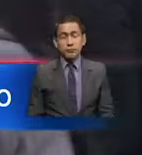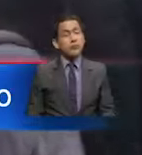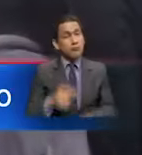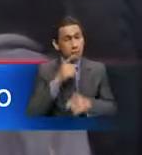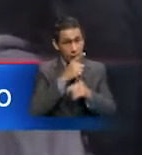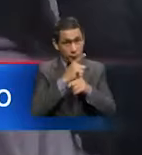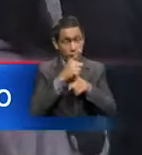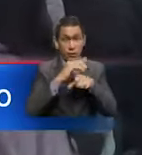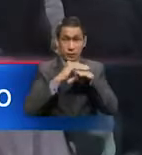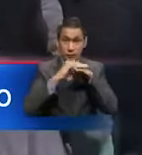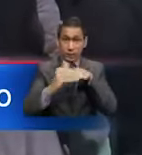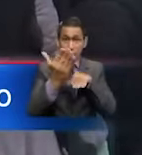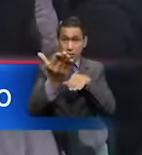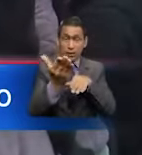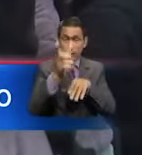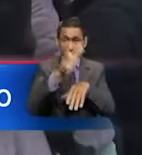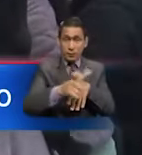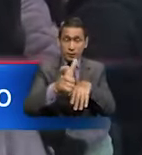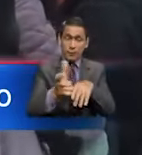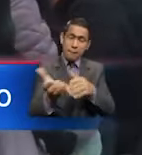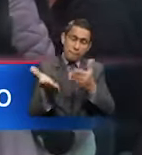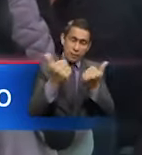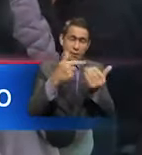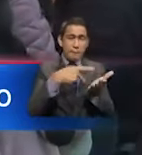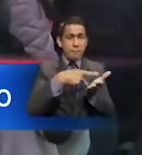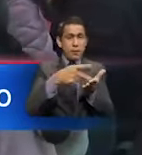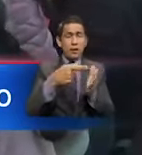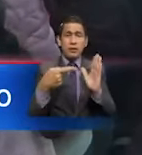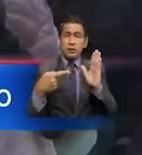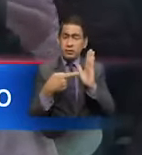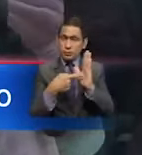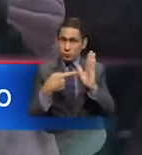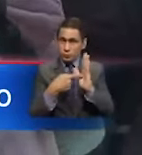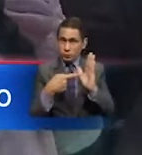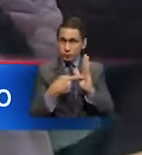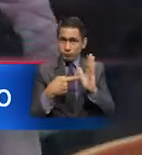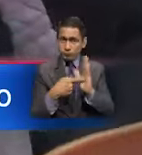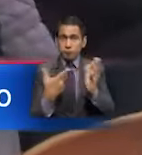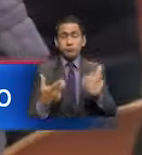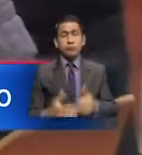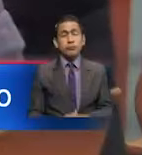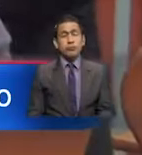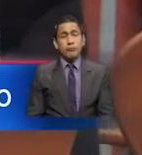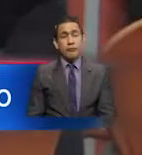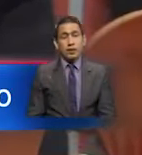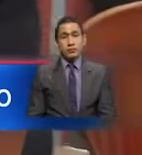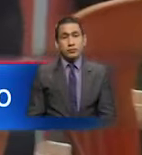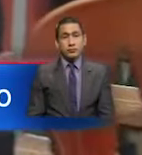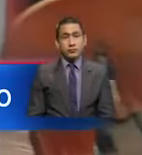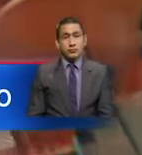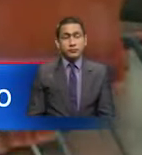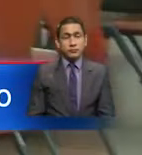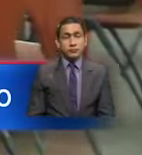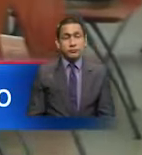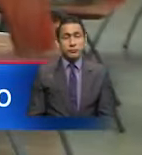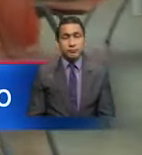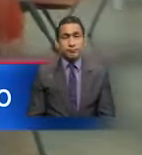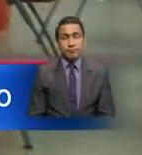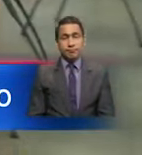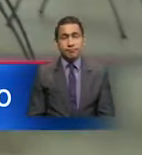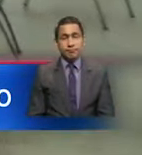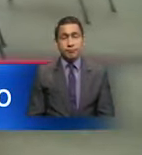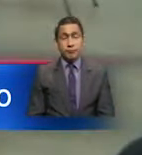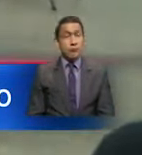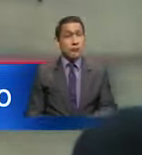ciudadano a cumplir con sus obligaciones de hacer el pago del impuesto predial, puesto que de esa manera puede evitar recargos futuros. Es importante